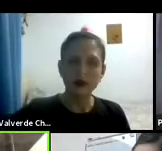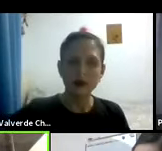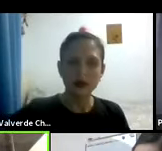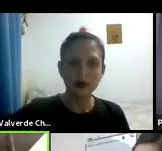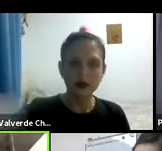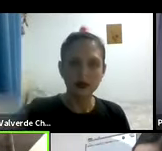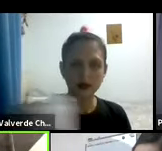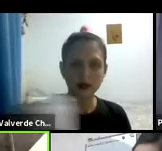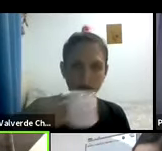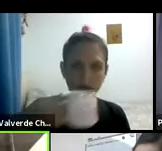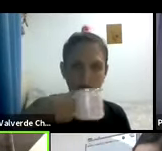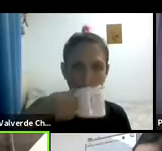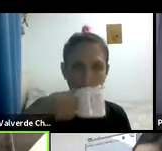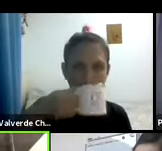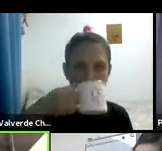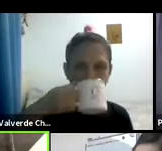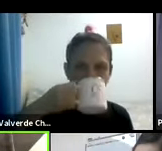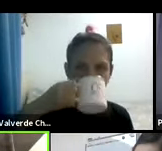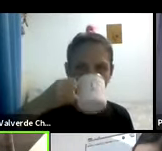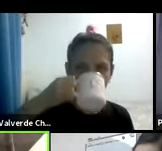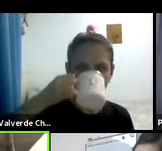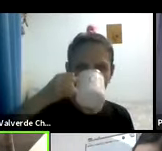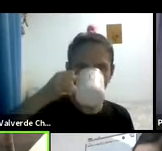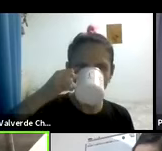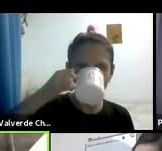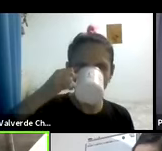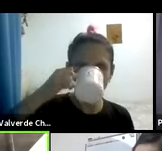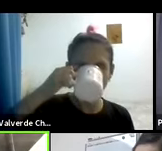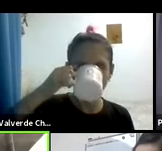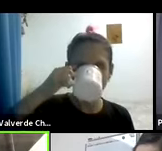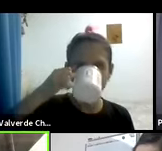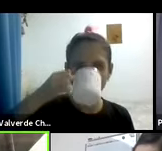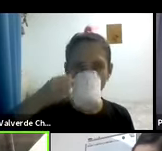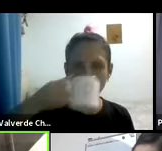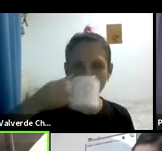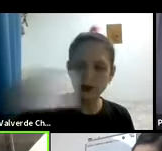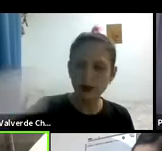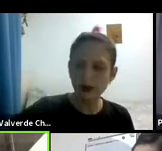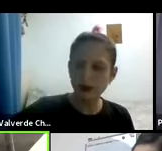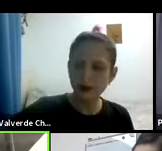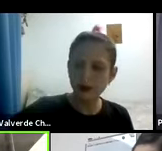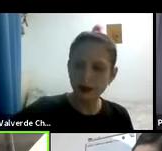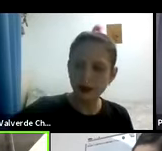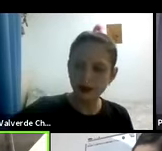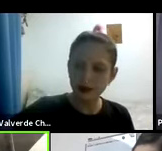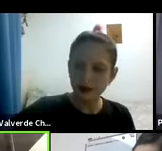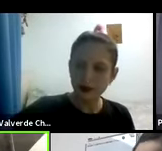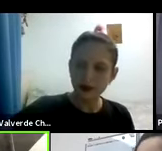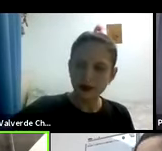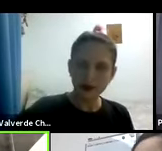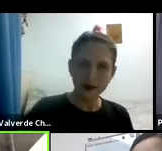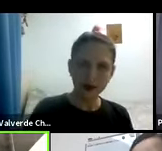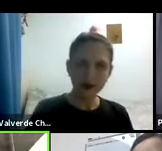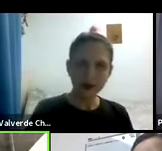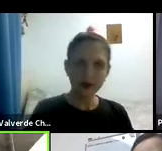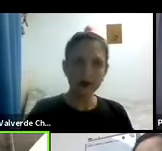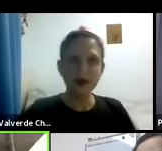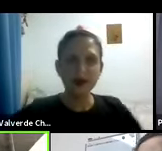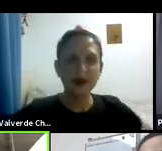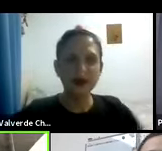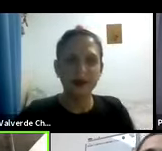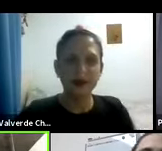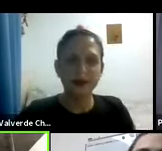la historia era la mamá queda embarazada de d un señor ahí y un progenitor